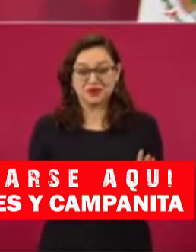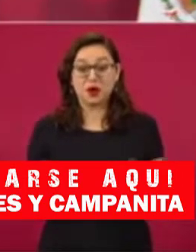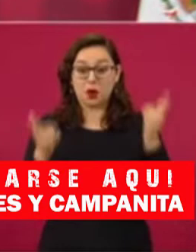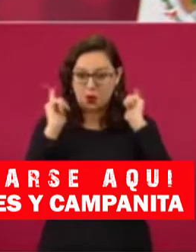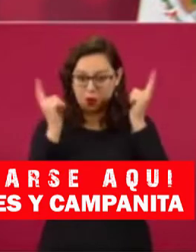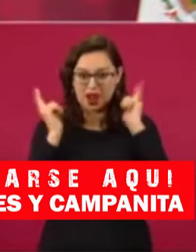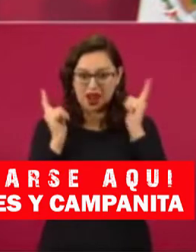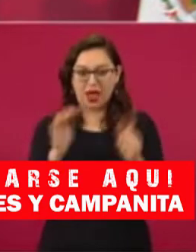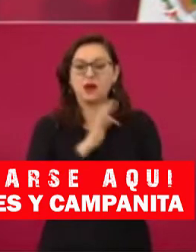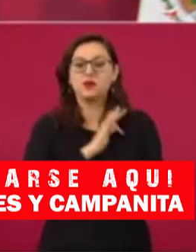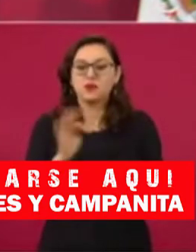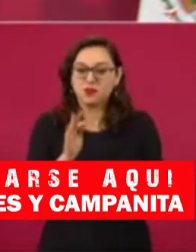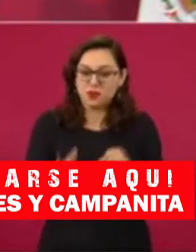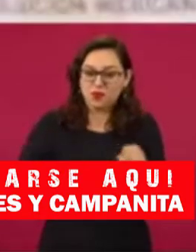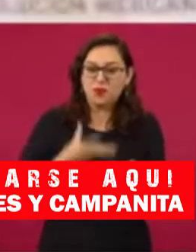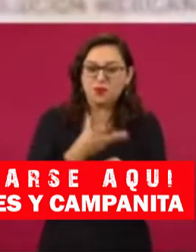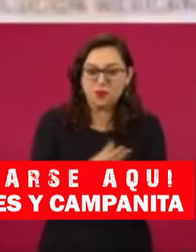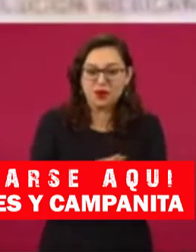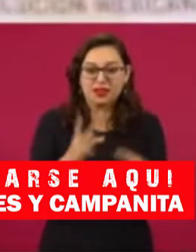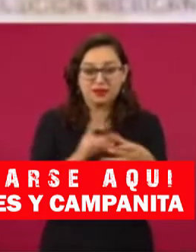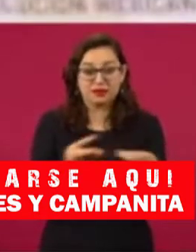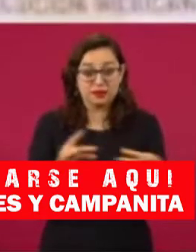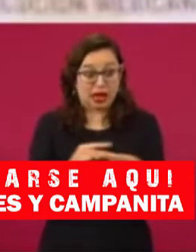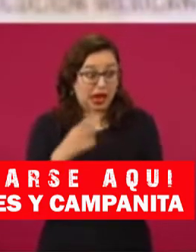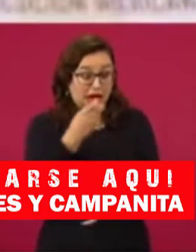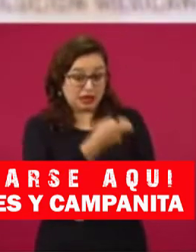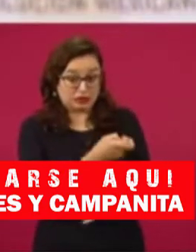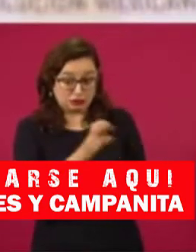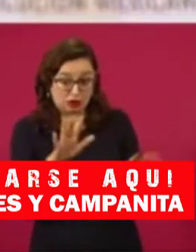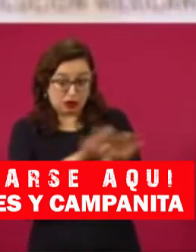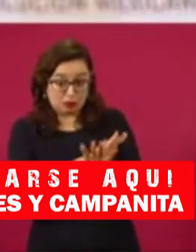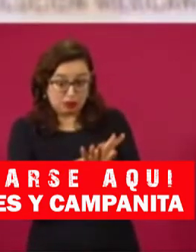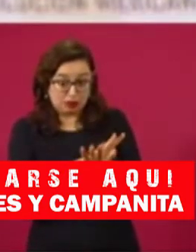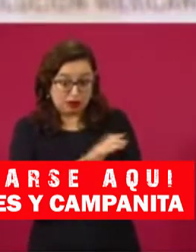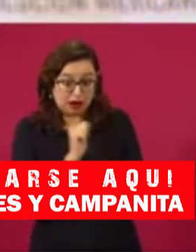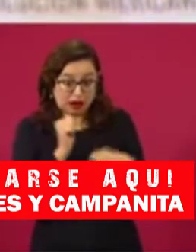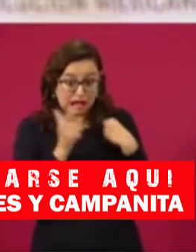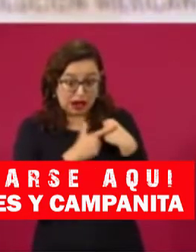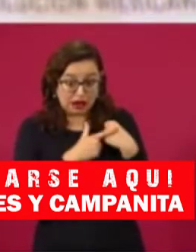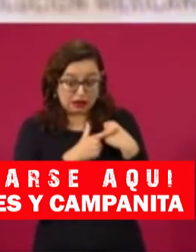y no está truqueado, ¿verdad? No, es una